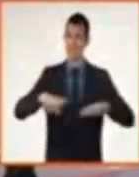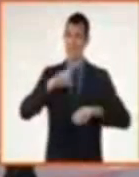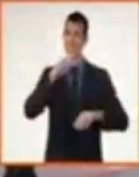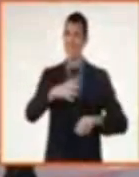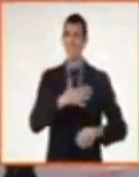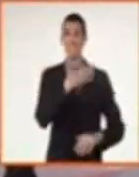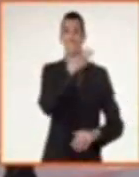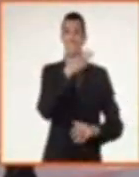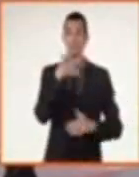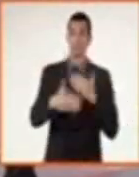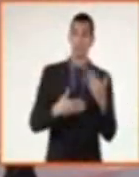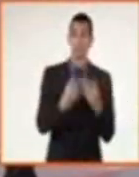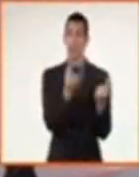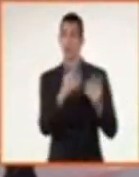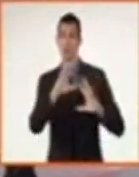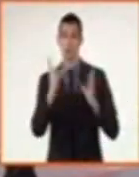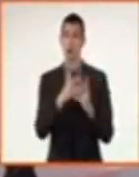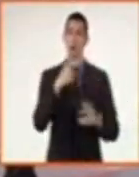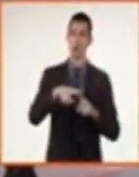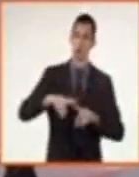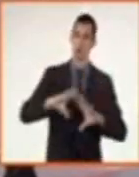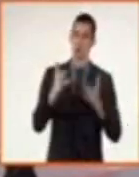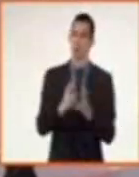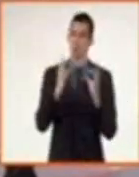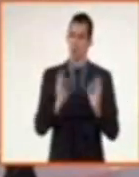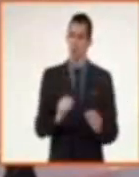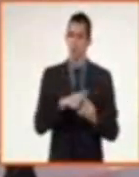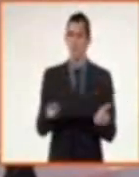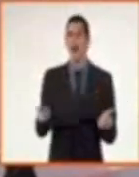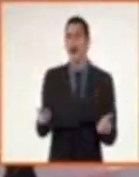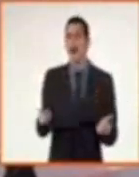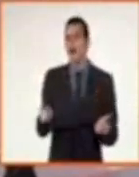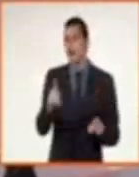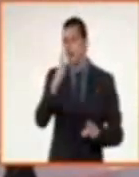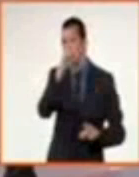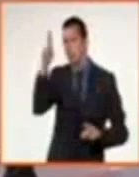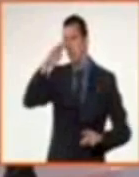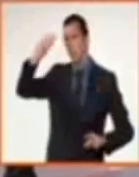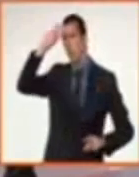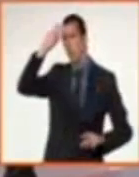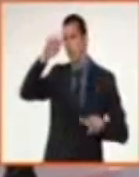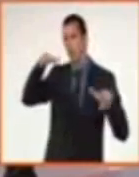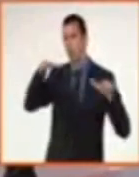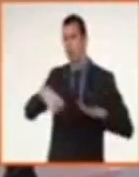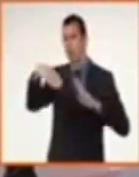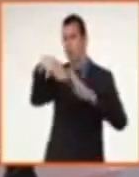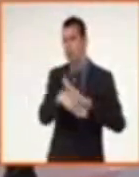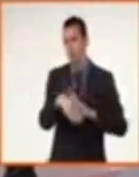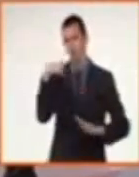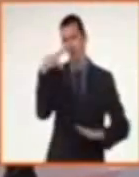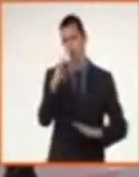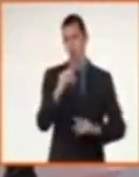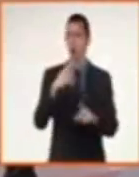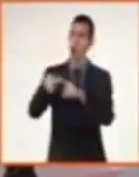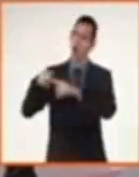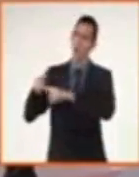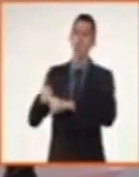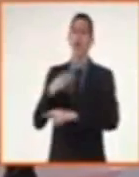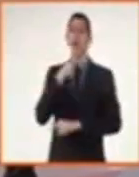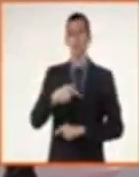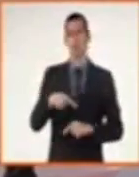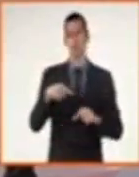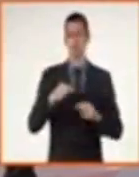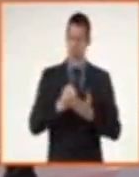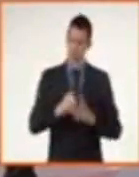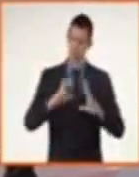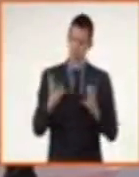batallas inmensas de la revolución. Una revolución que sigue teniendo muchos amigos en el mundo y uno de ellos, desafortunadamente, nos